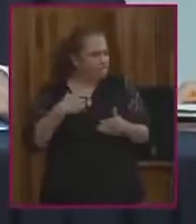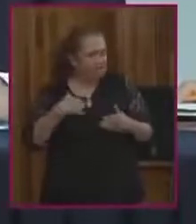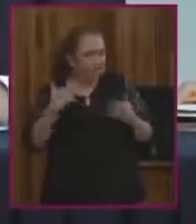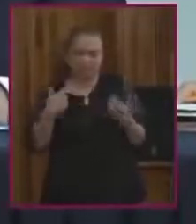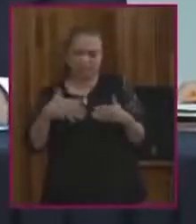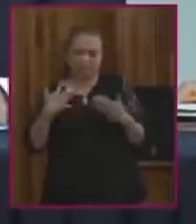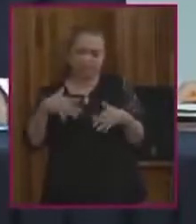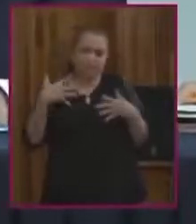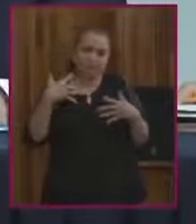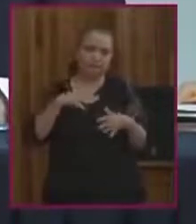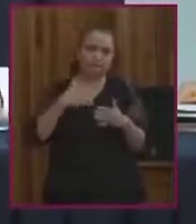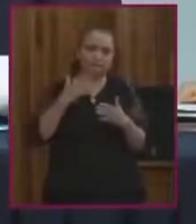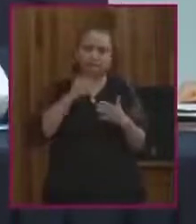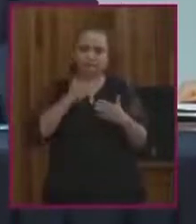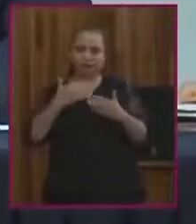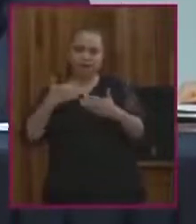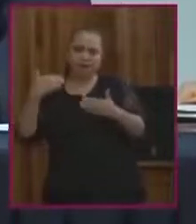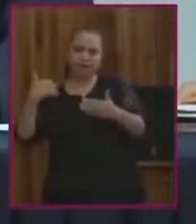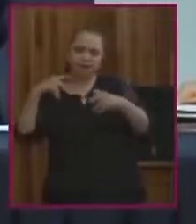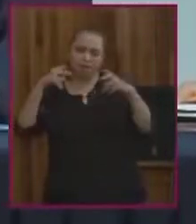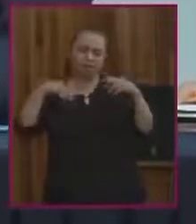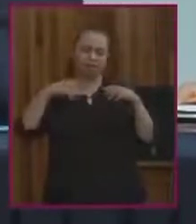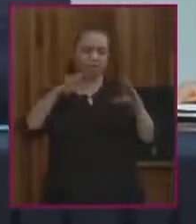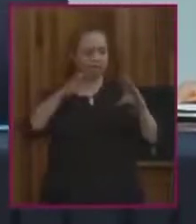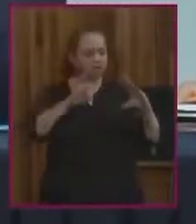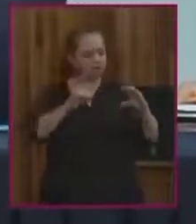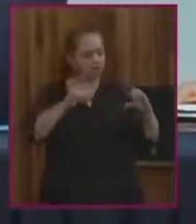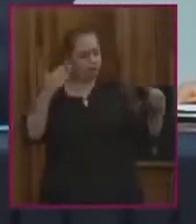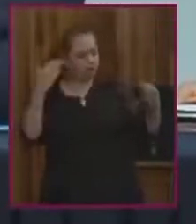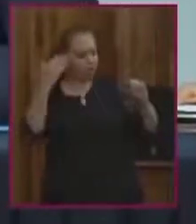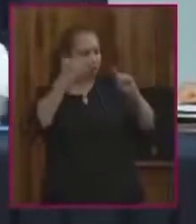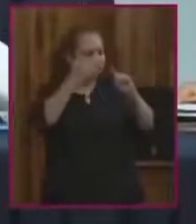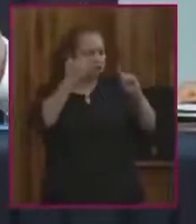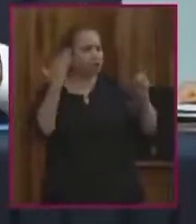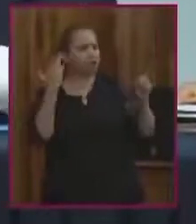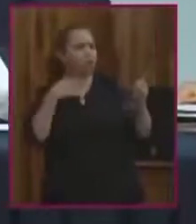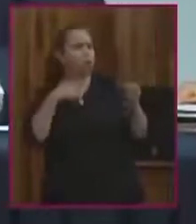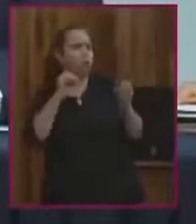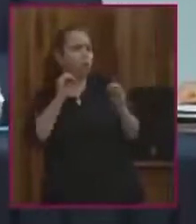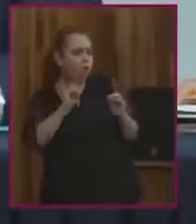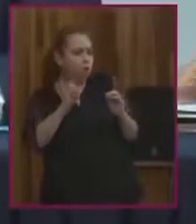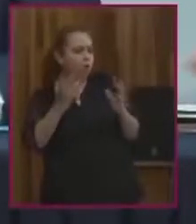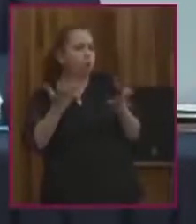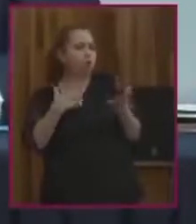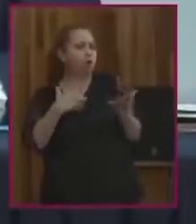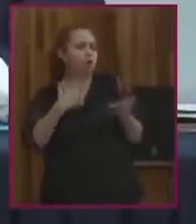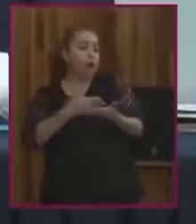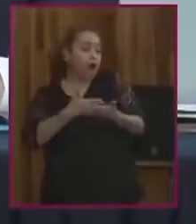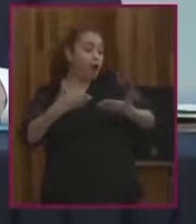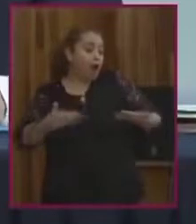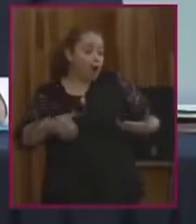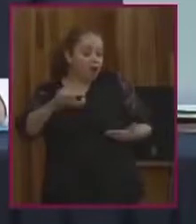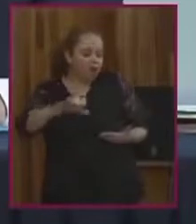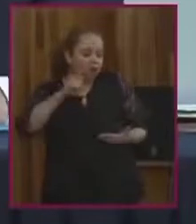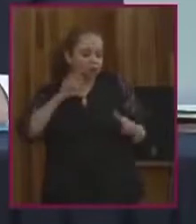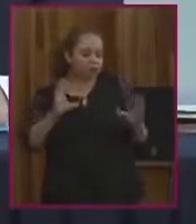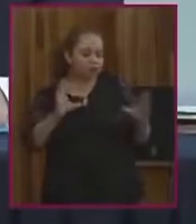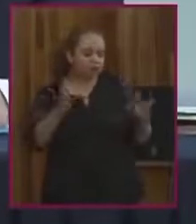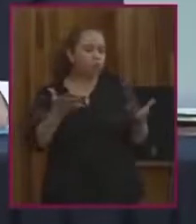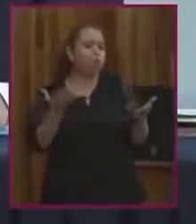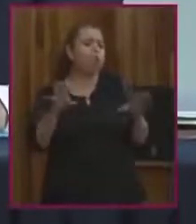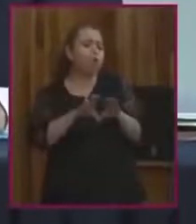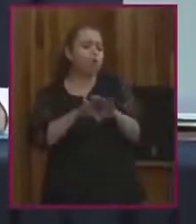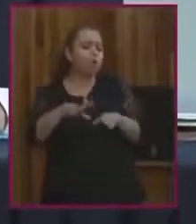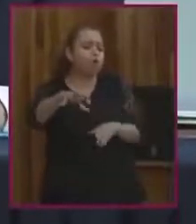grande en los aprendizajes, en las condiciones sobre las cuales, como nos acaban de explicar,